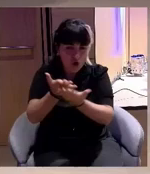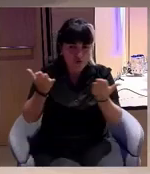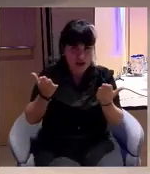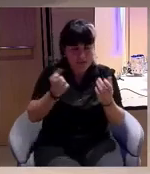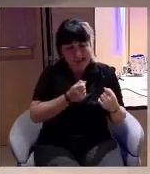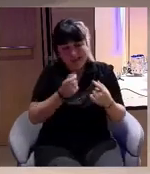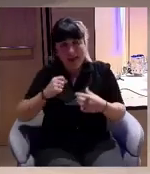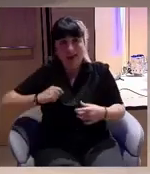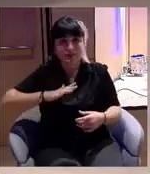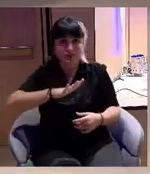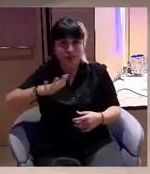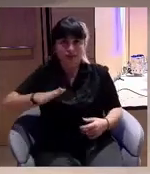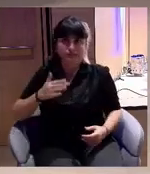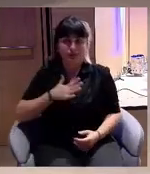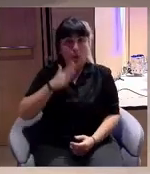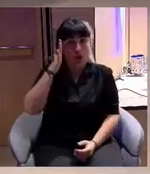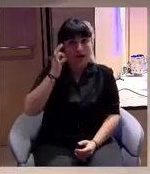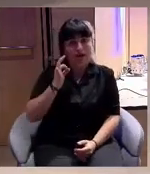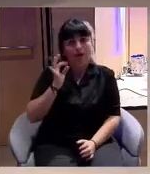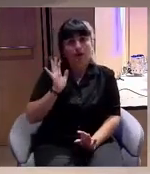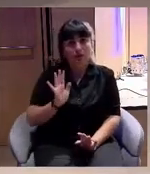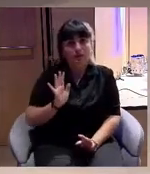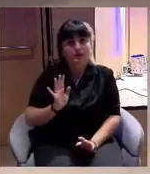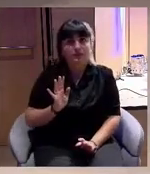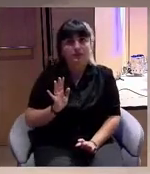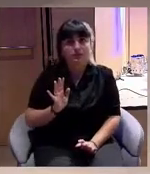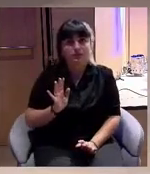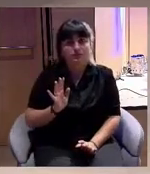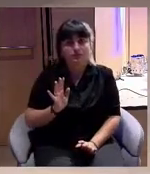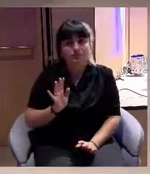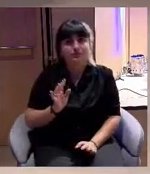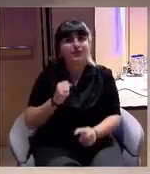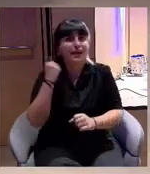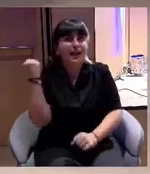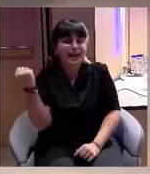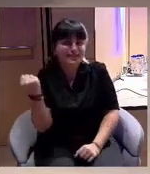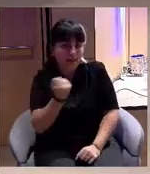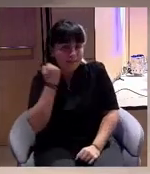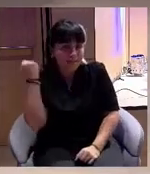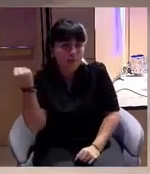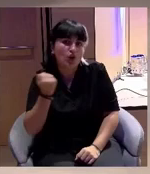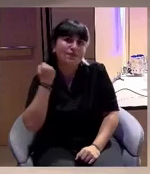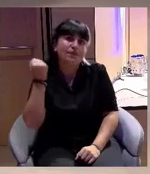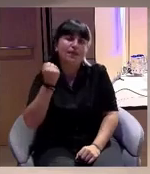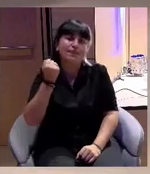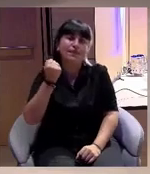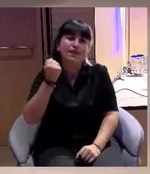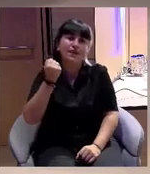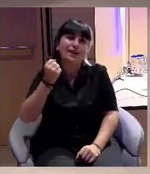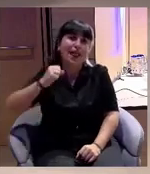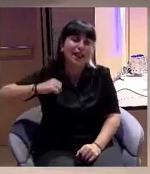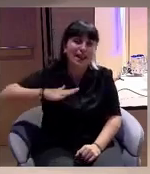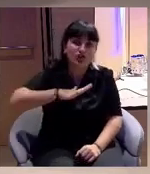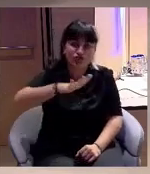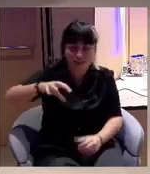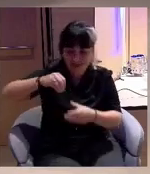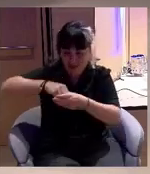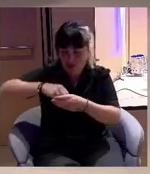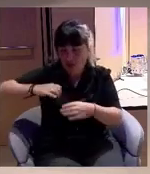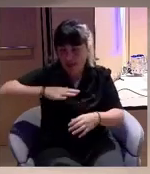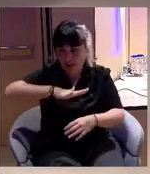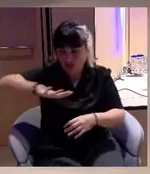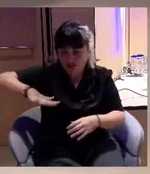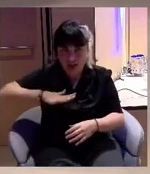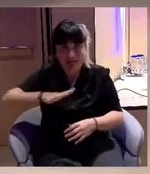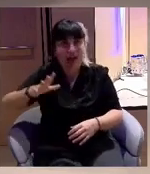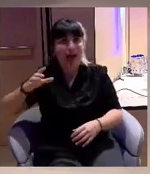la desde quienes eh militan o son activistas de de la importancia de los datos